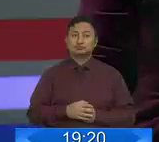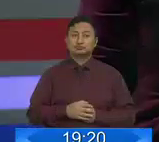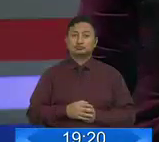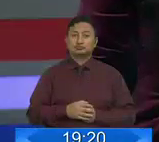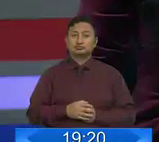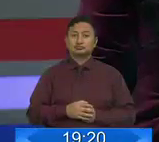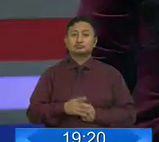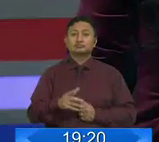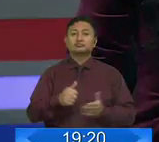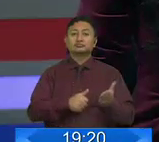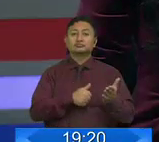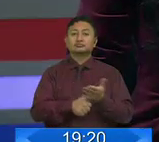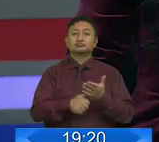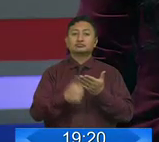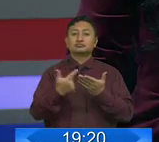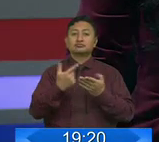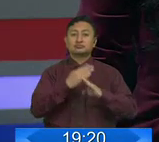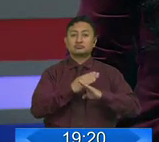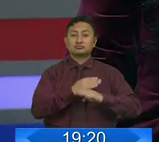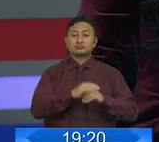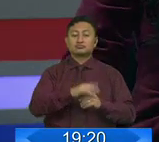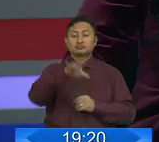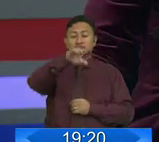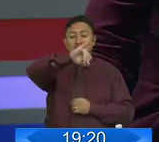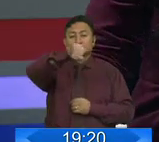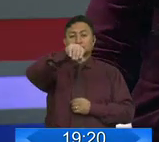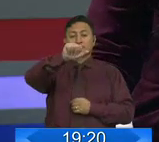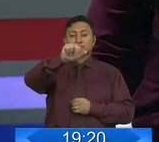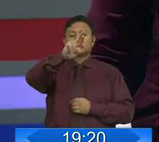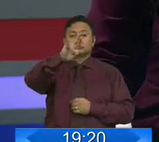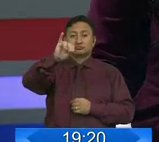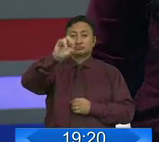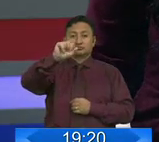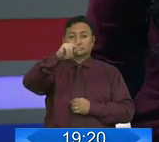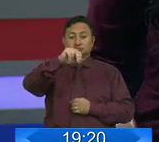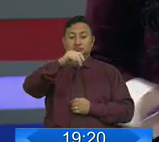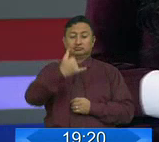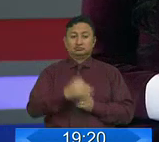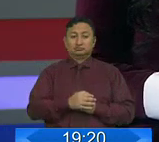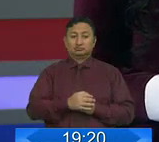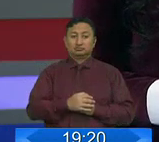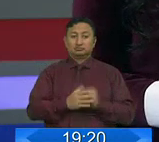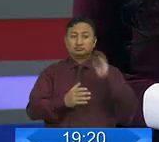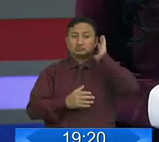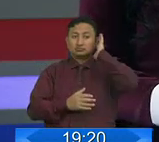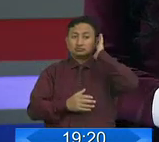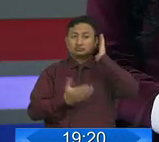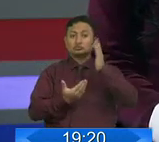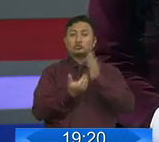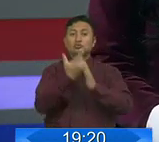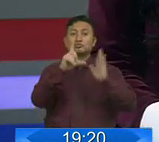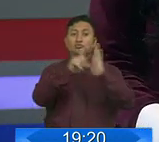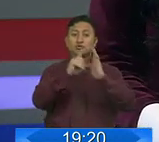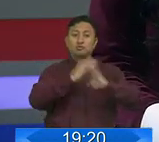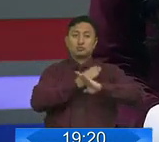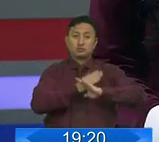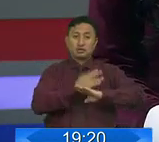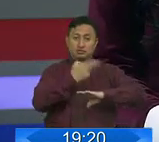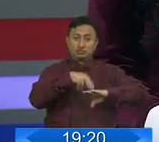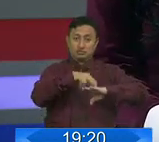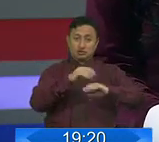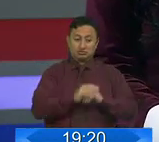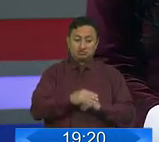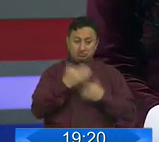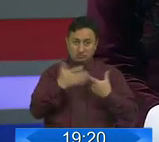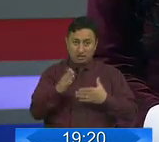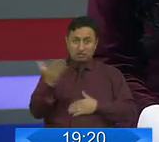El ministro de Defensa, Osvaldo Jarrín, informó que en el marco de la construcción de una política de defensa nacional se han presentado